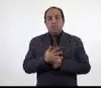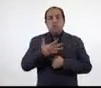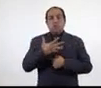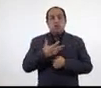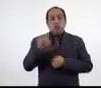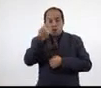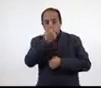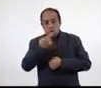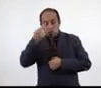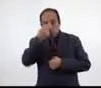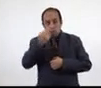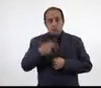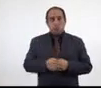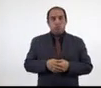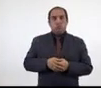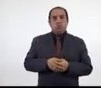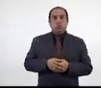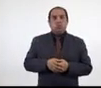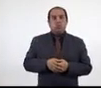y que todo esté funcionando.